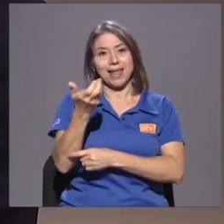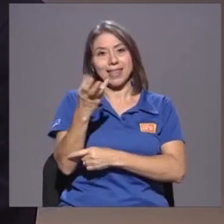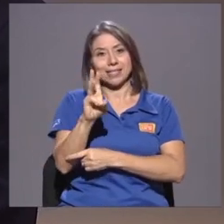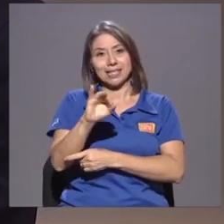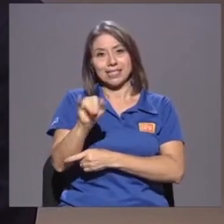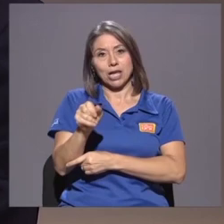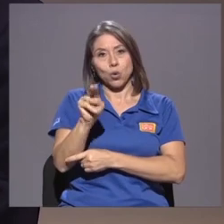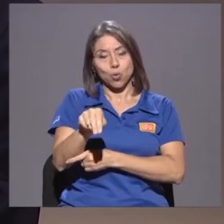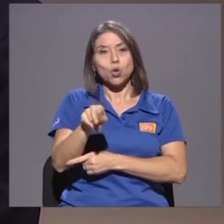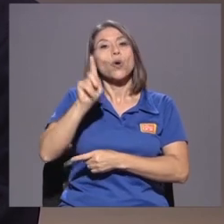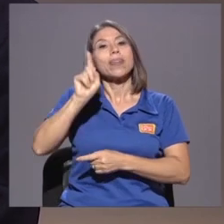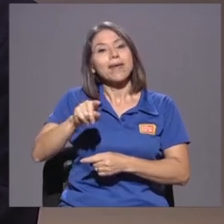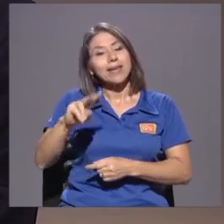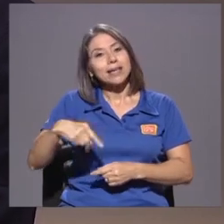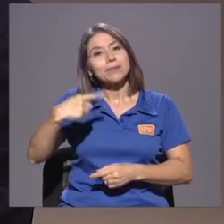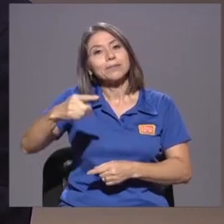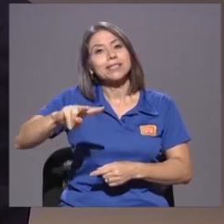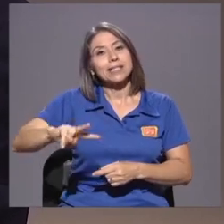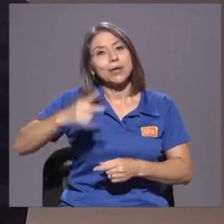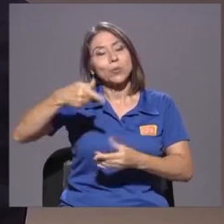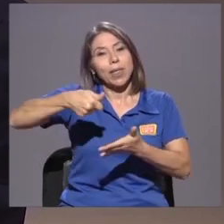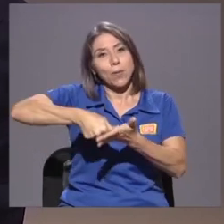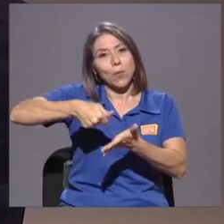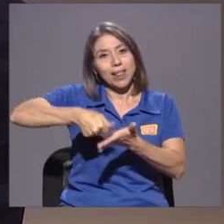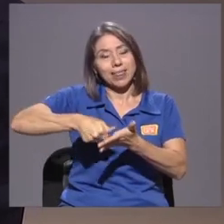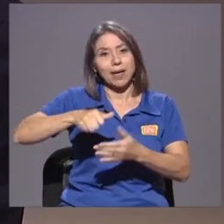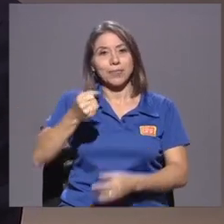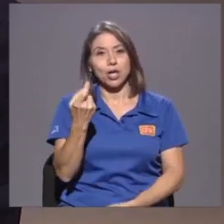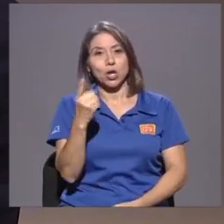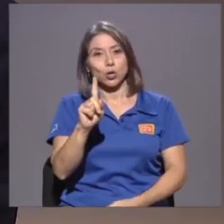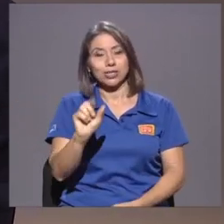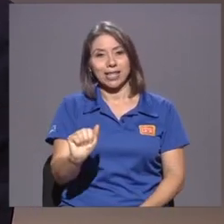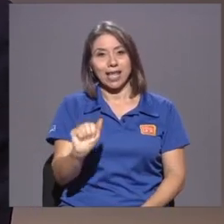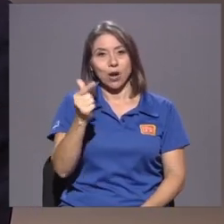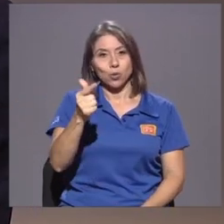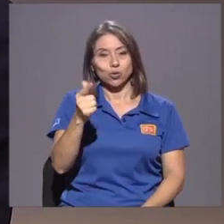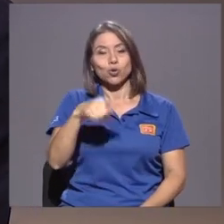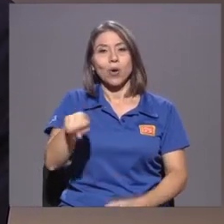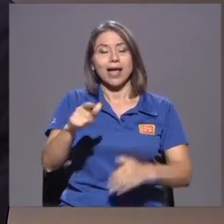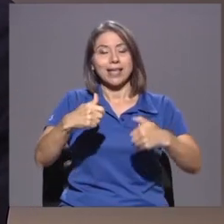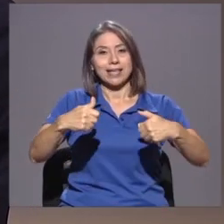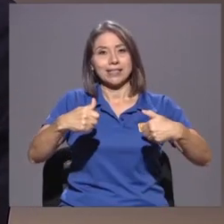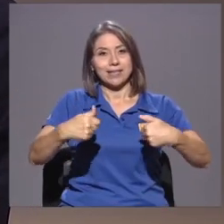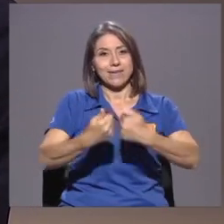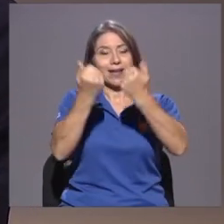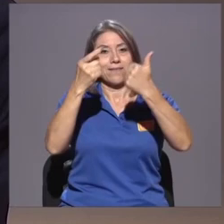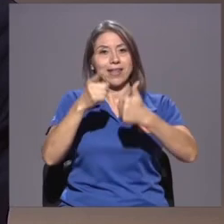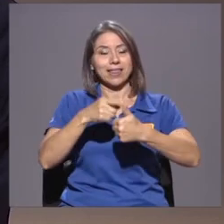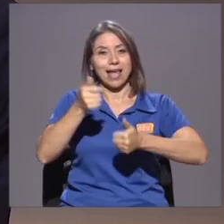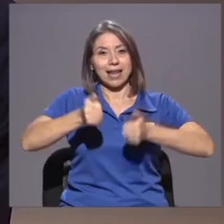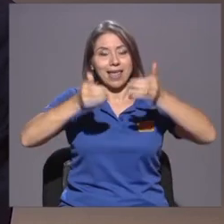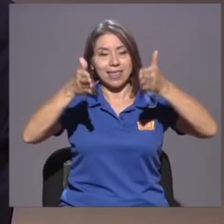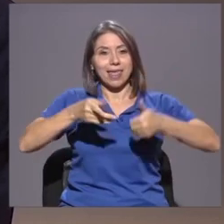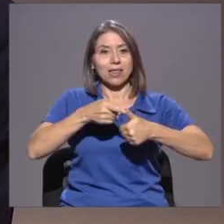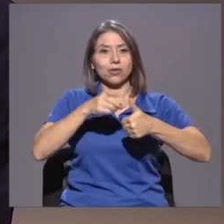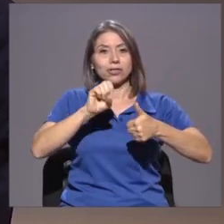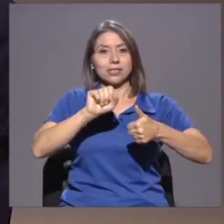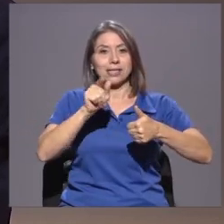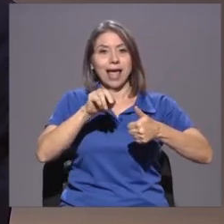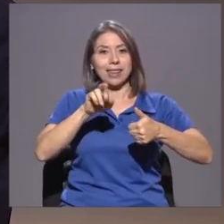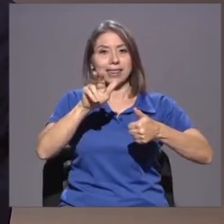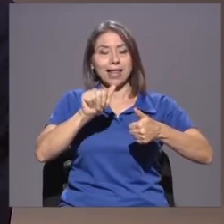tienen que ir a una segunda vuelta el 11 de agosto en la cual se van a enfrentar sandra torres ex